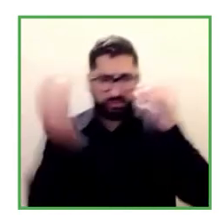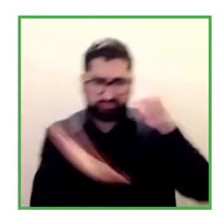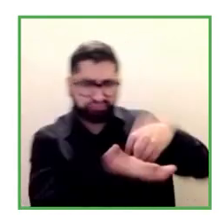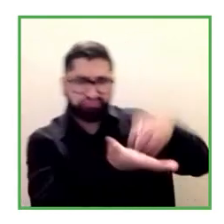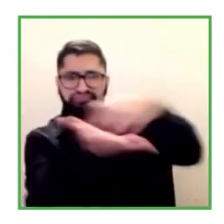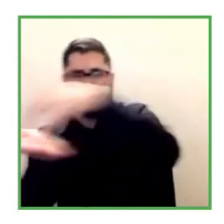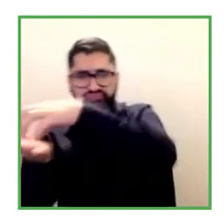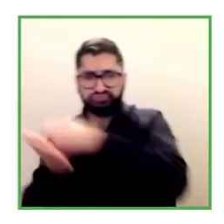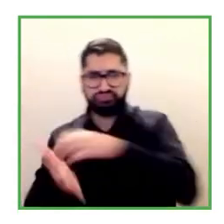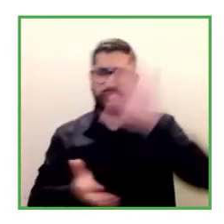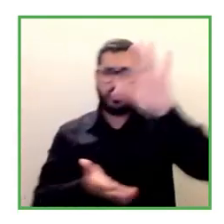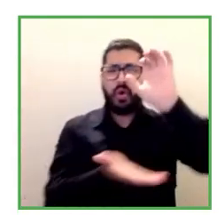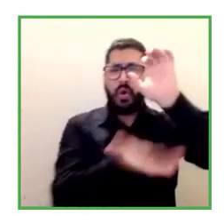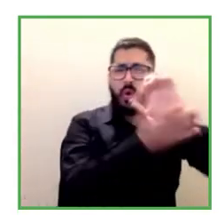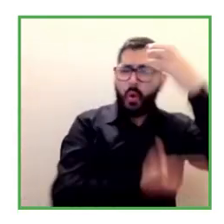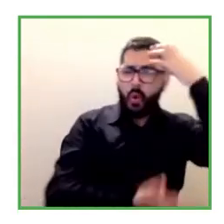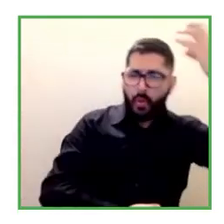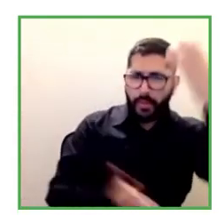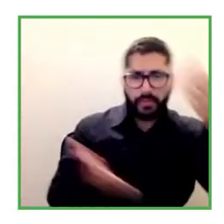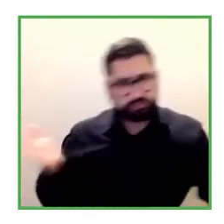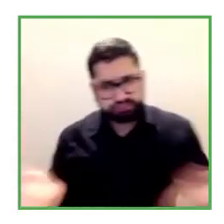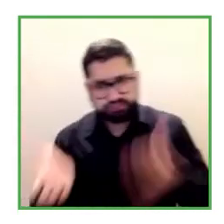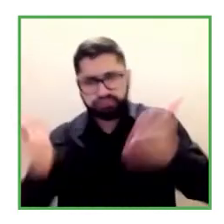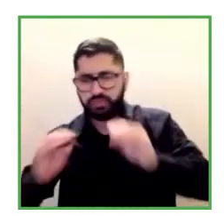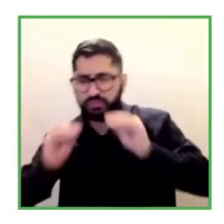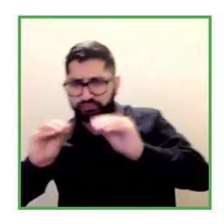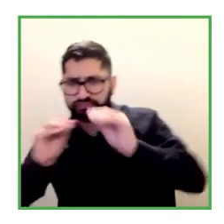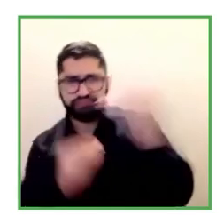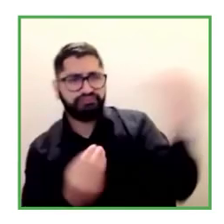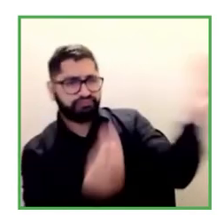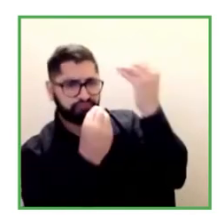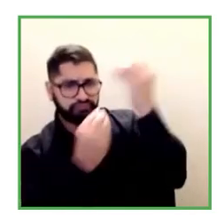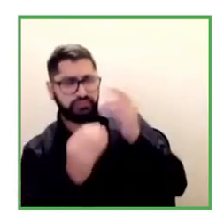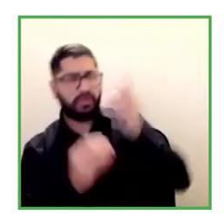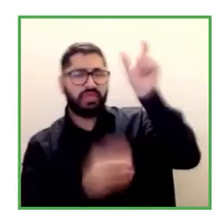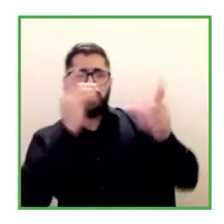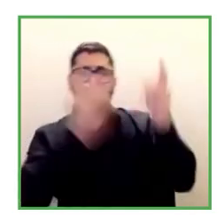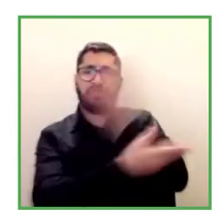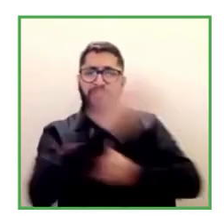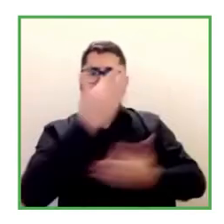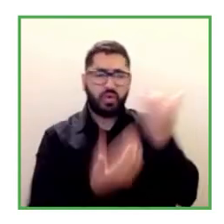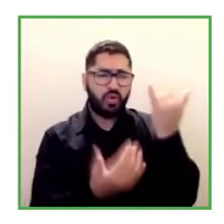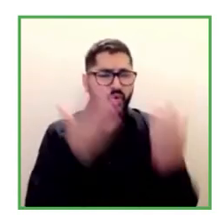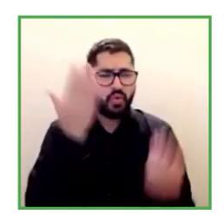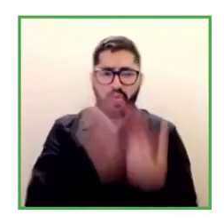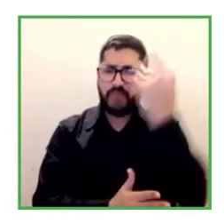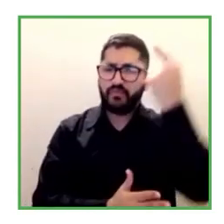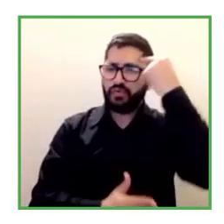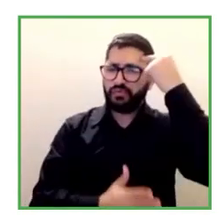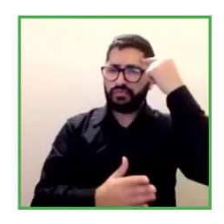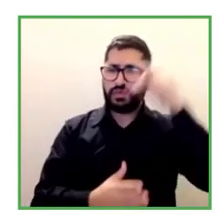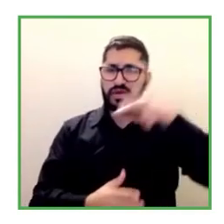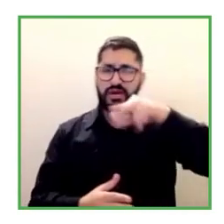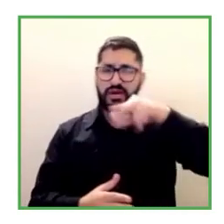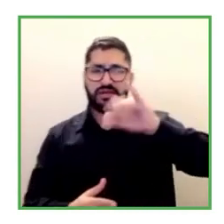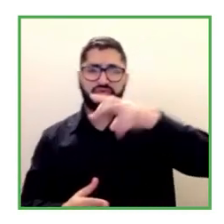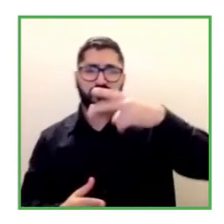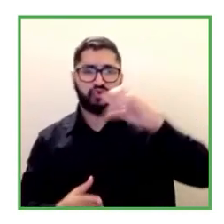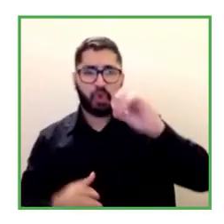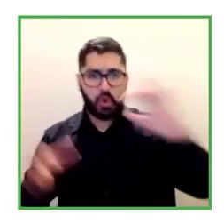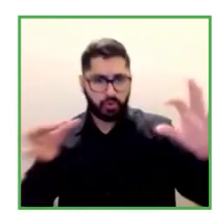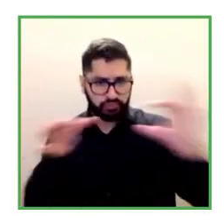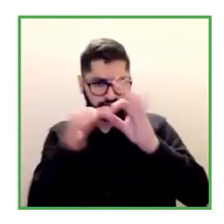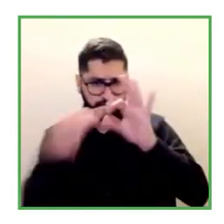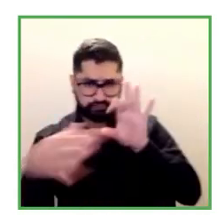personas con discapacidad en los nuevos nichos de mercado, ¿no? En temas de digitalización, como ya se comentaba, pero también de